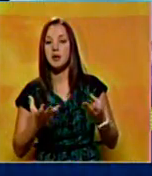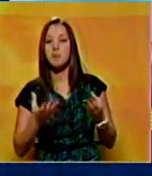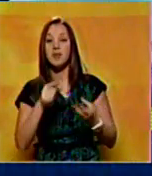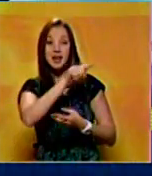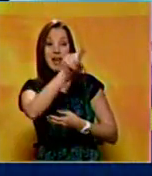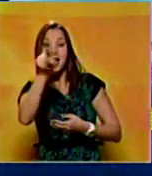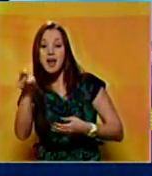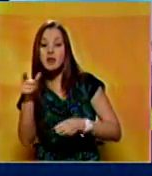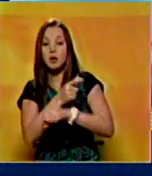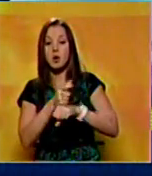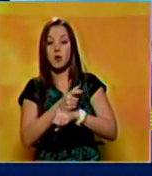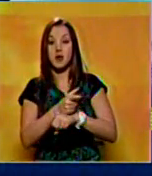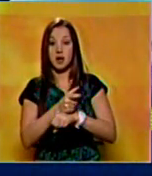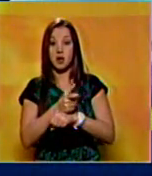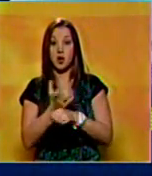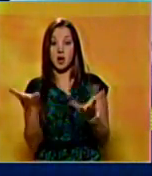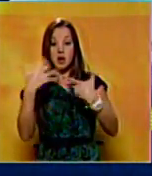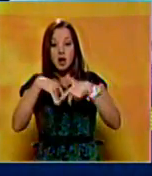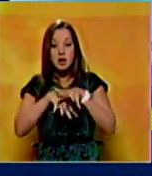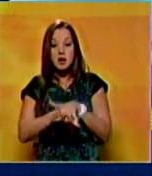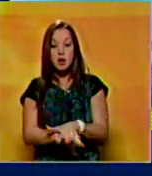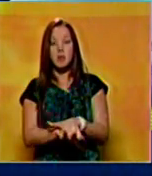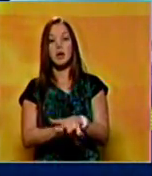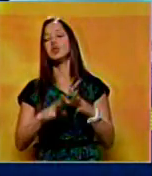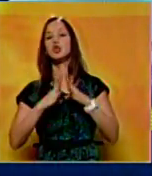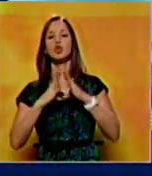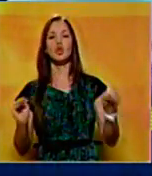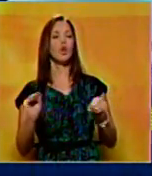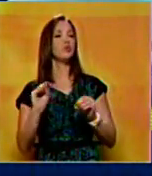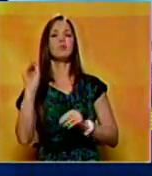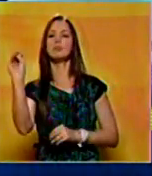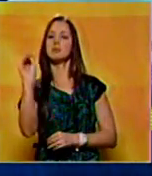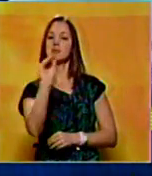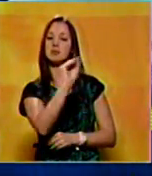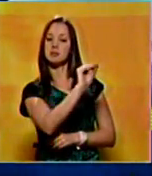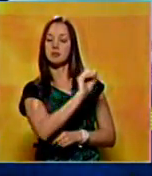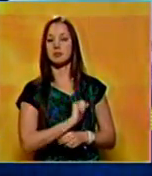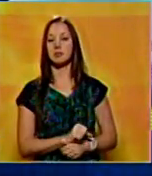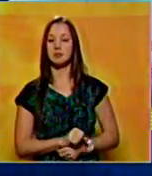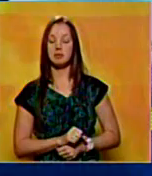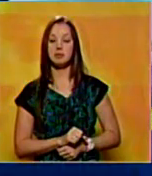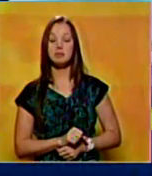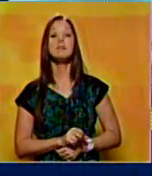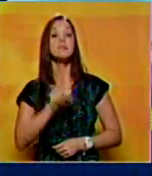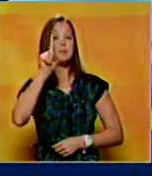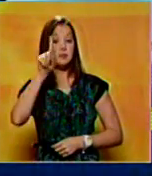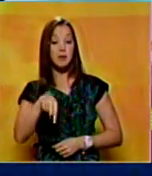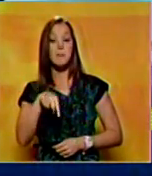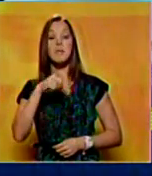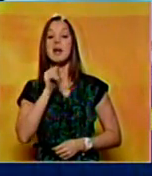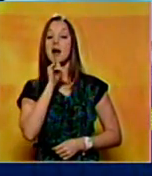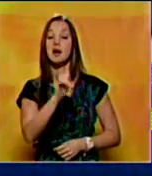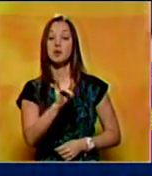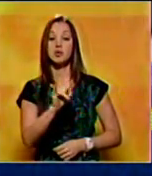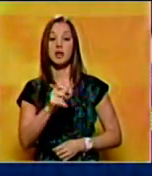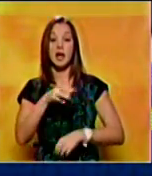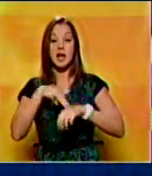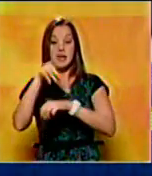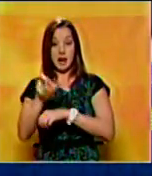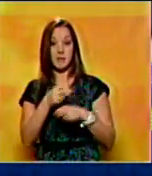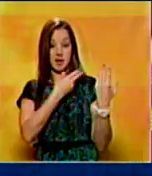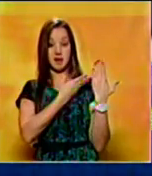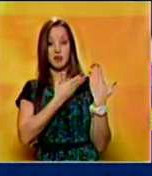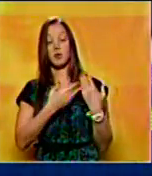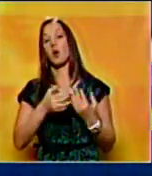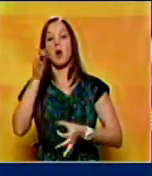incorporarlos. Todos están convocados, todos. También anunció que el ministro de Interior, Justicia y Paz, Miguel Rodríguez